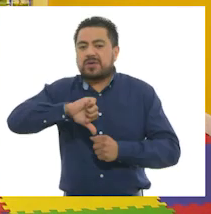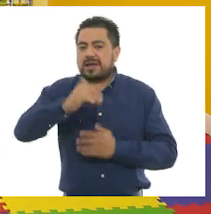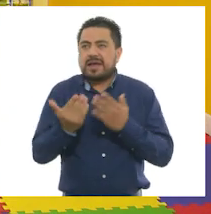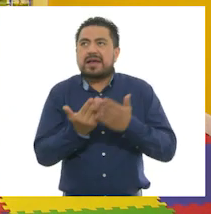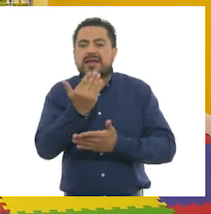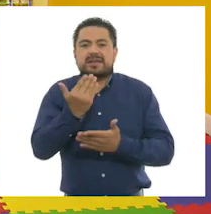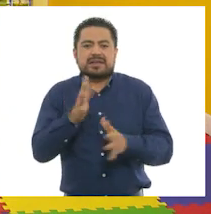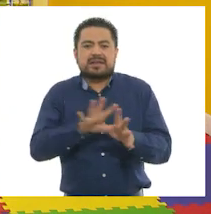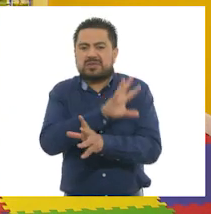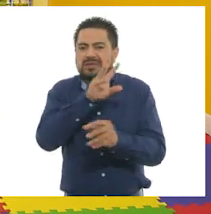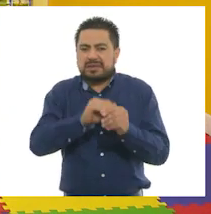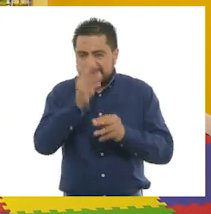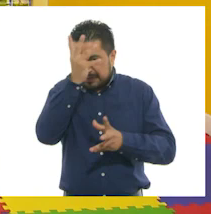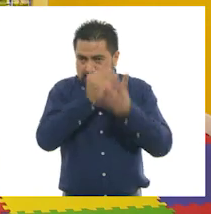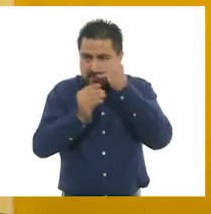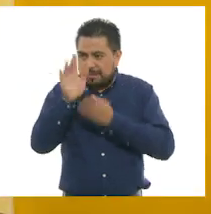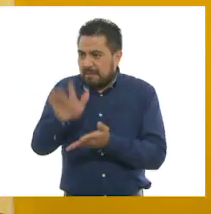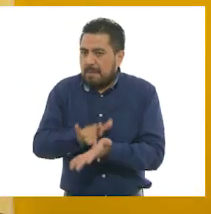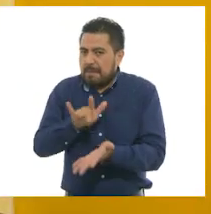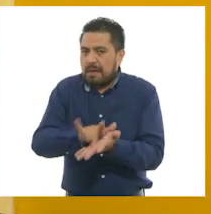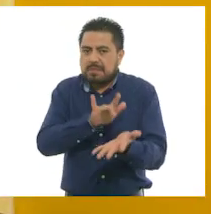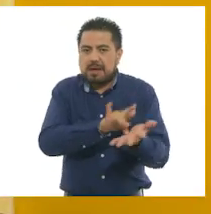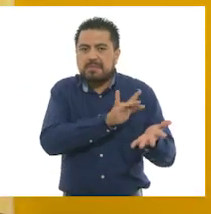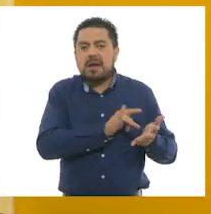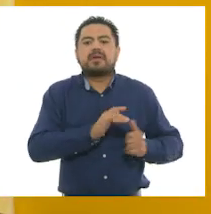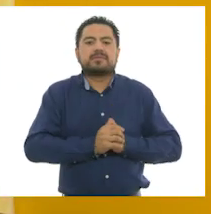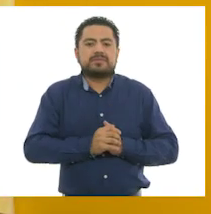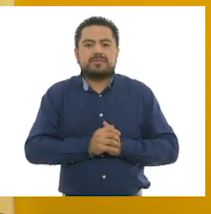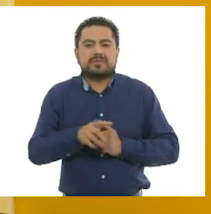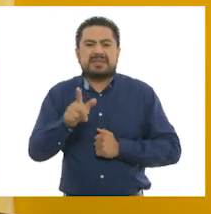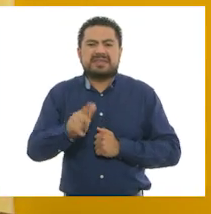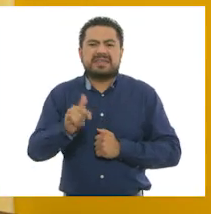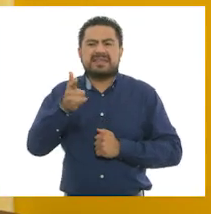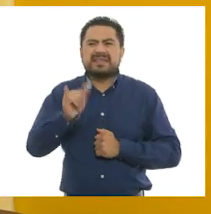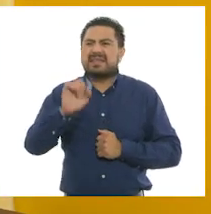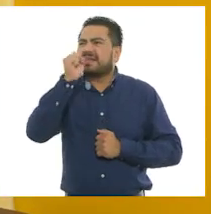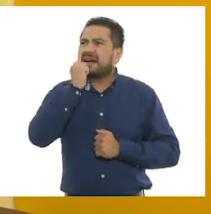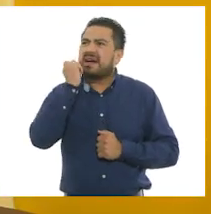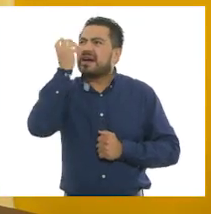mañana llena de aprendizaje. ¡Lili!